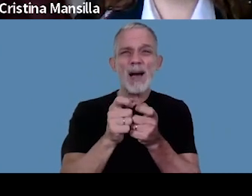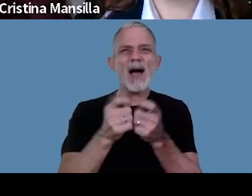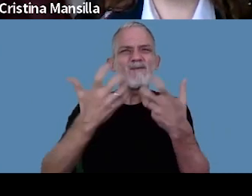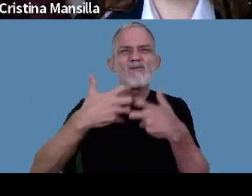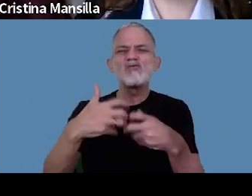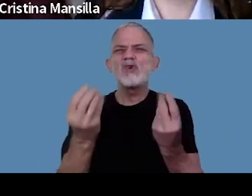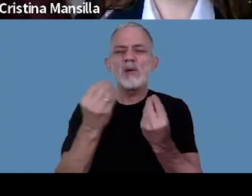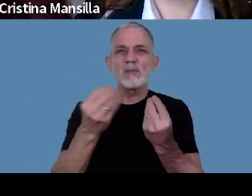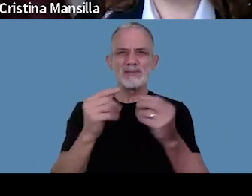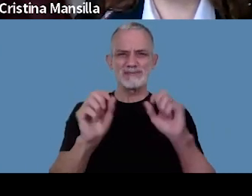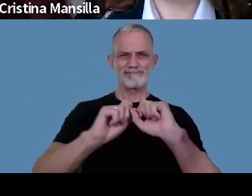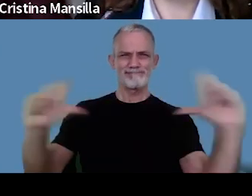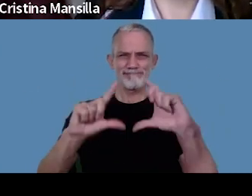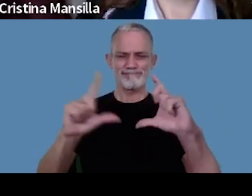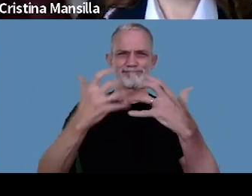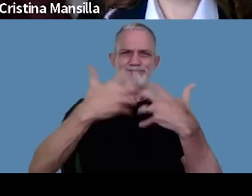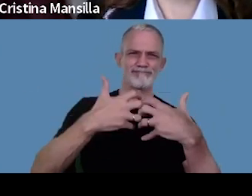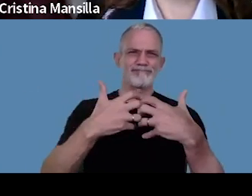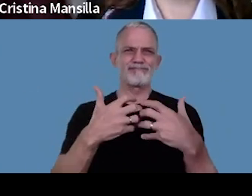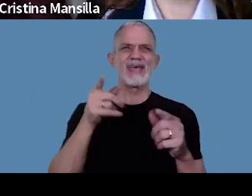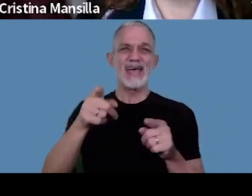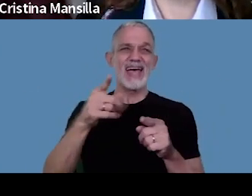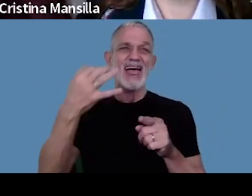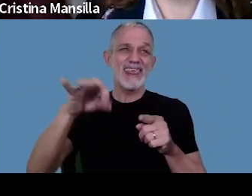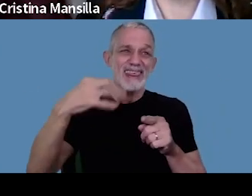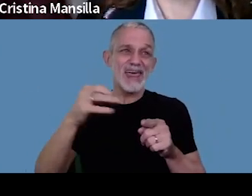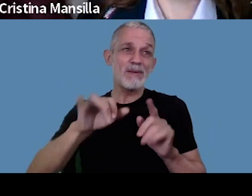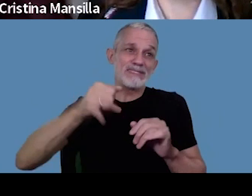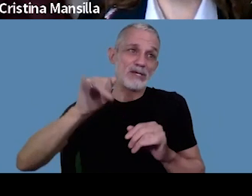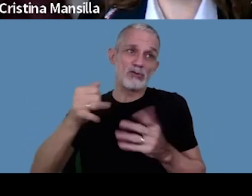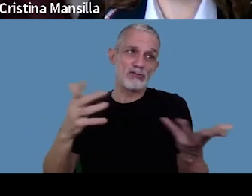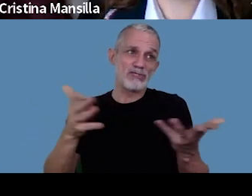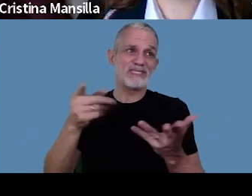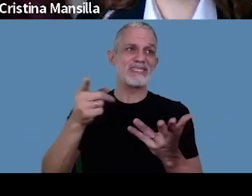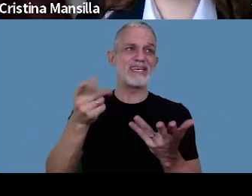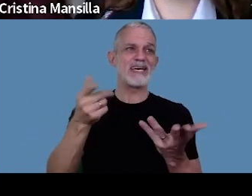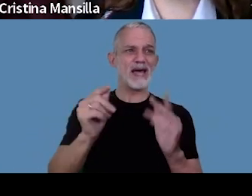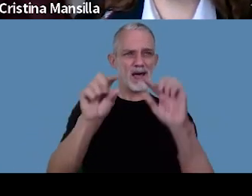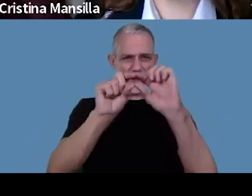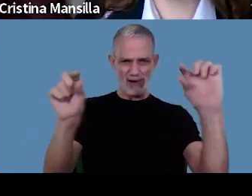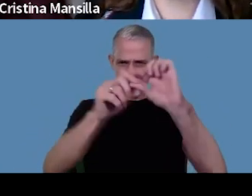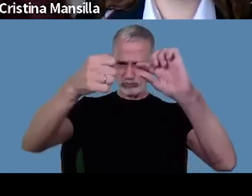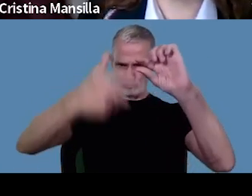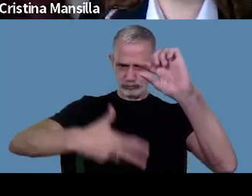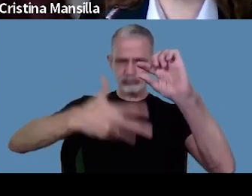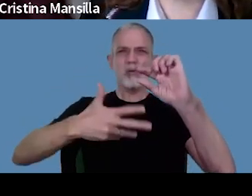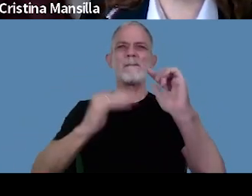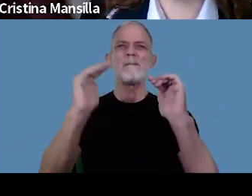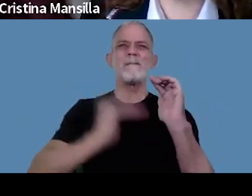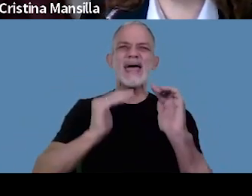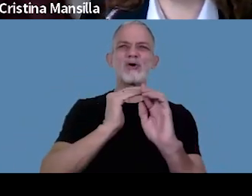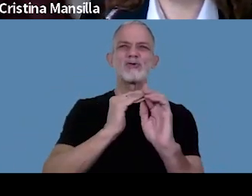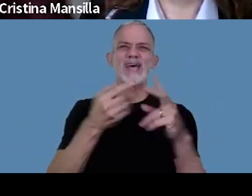sobre plataforma SIAP. Y en el campo otros conceptos que disminuyen saldo técnico a favor